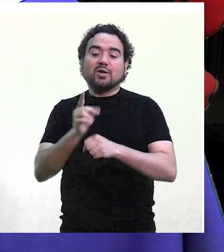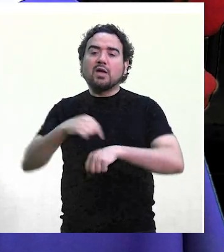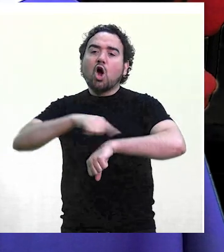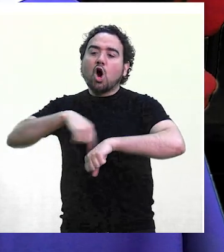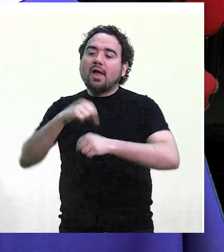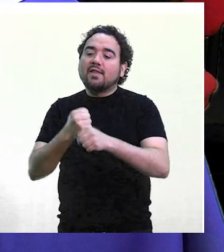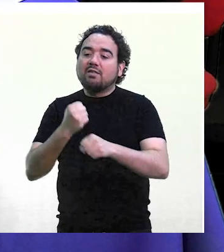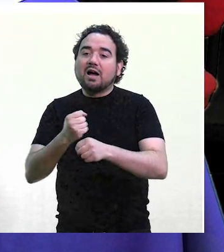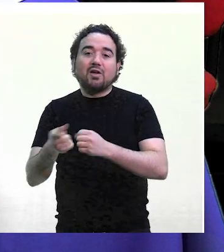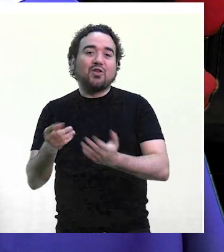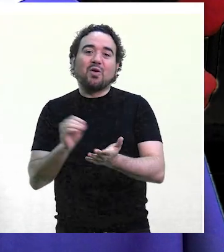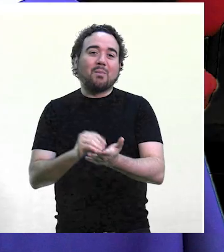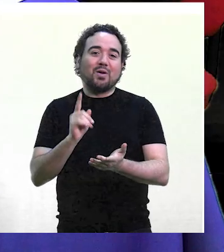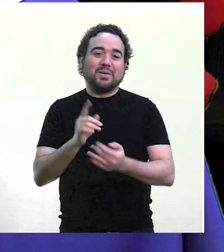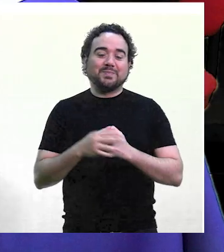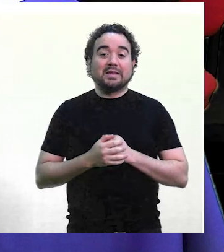ver horas trabajadas con sueldo.